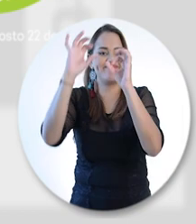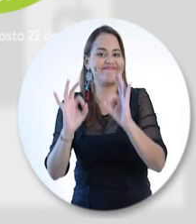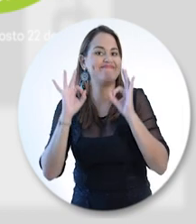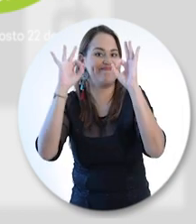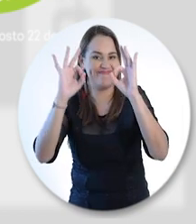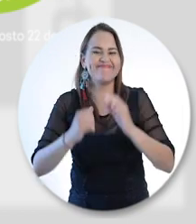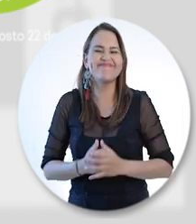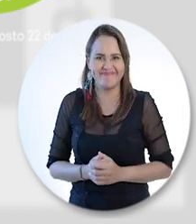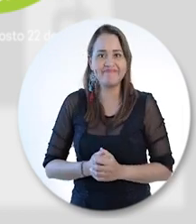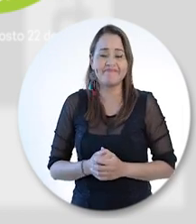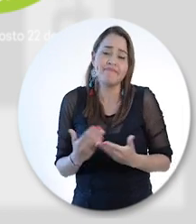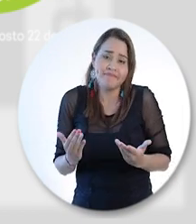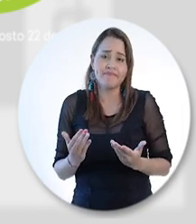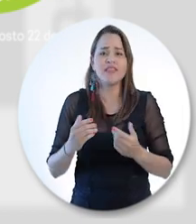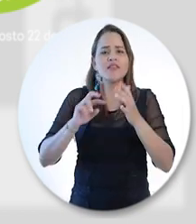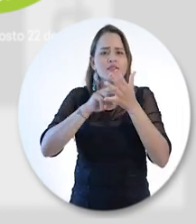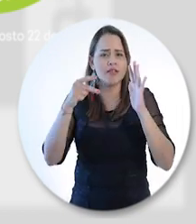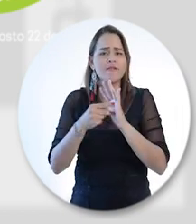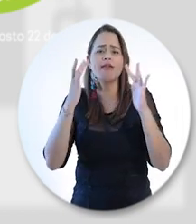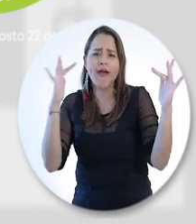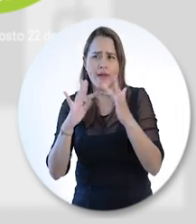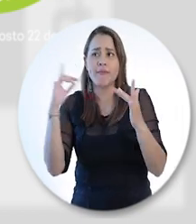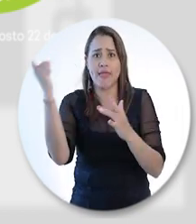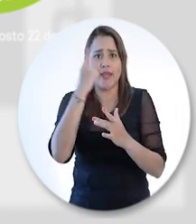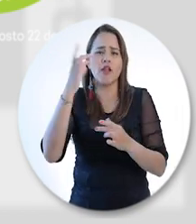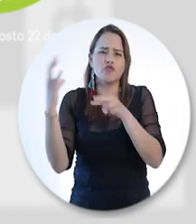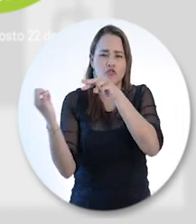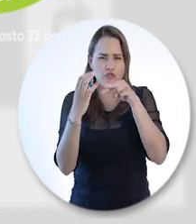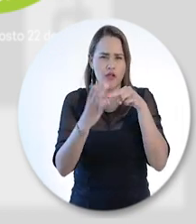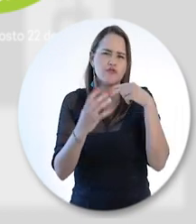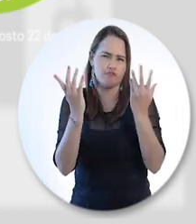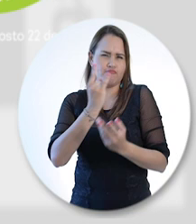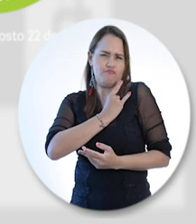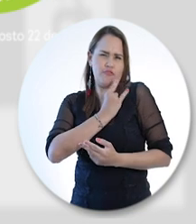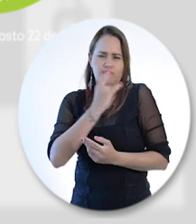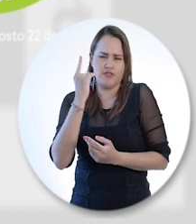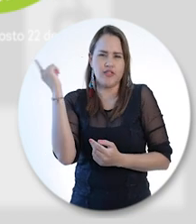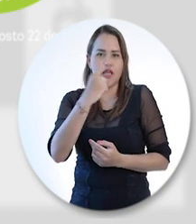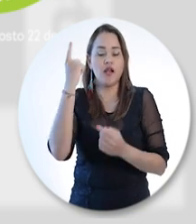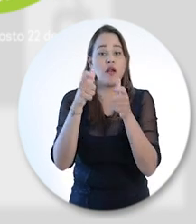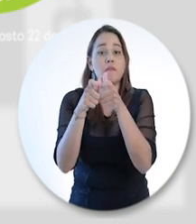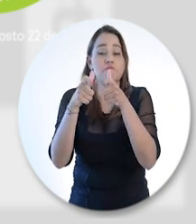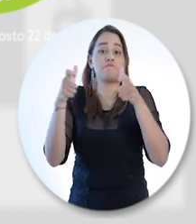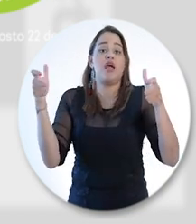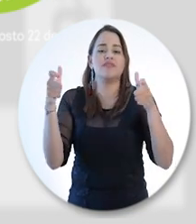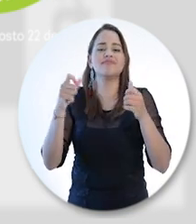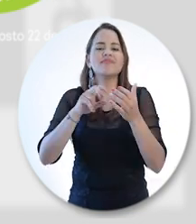significó el incremento de 9 puntos en lo referido a la educación superior, evidenciando el impacto favorable en el entorno.